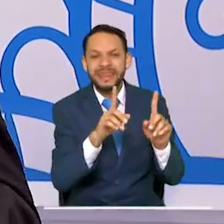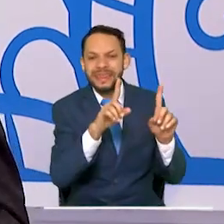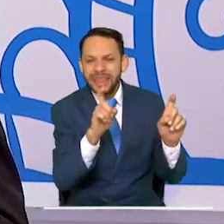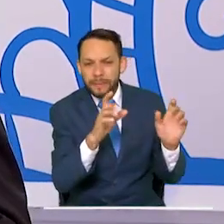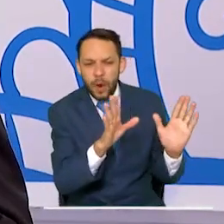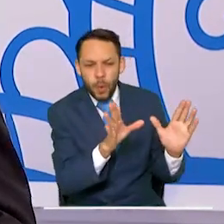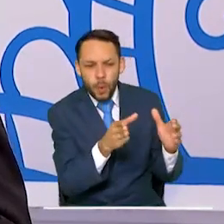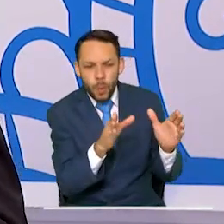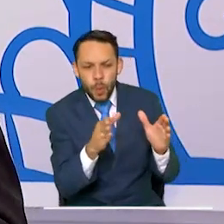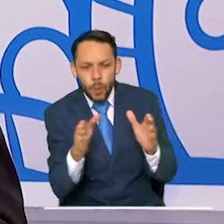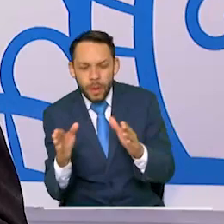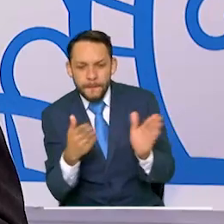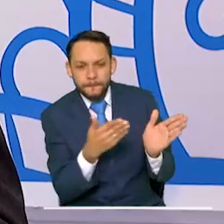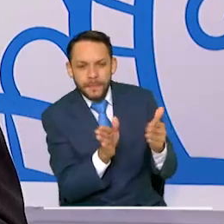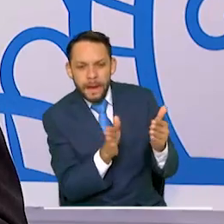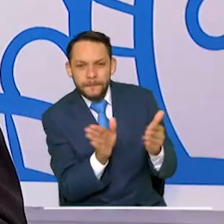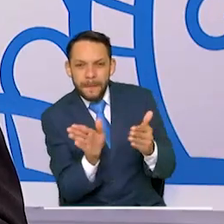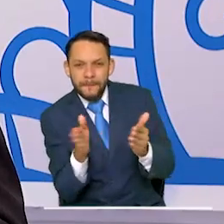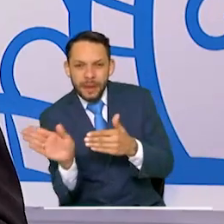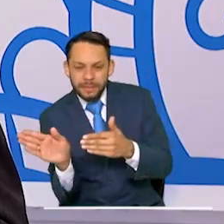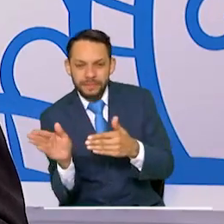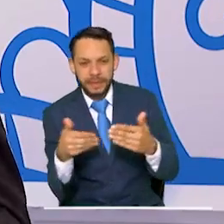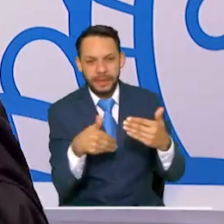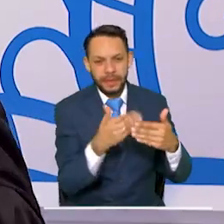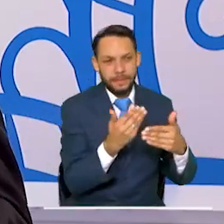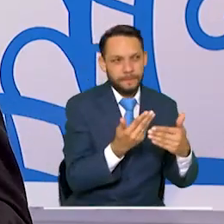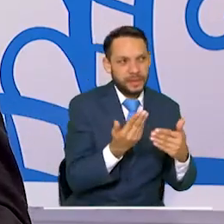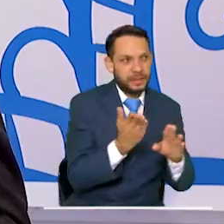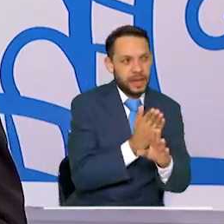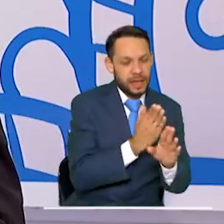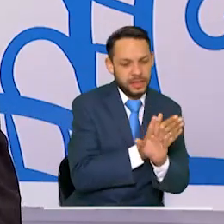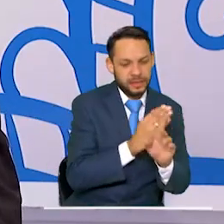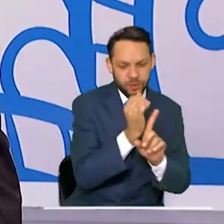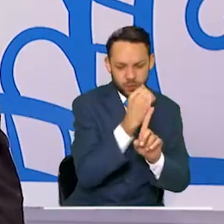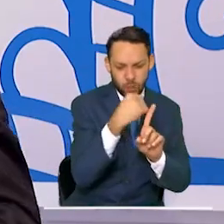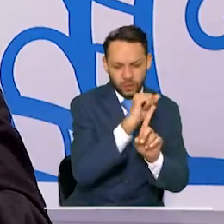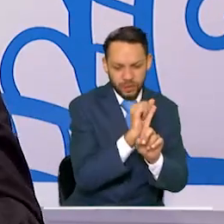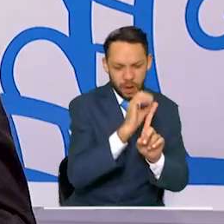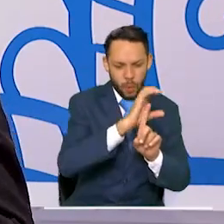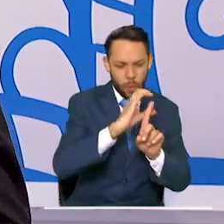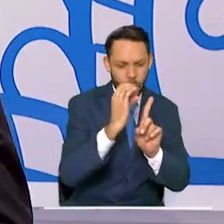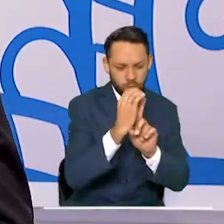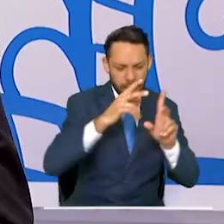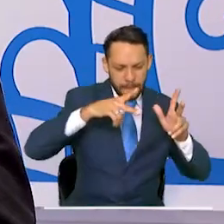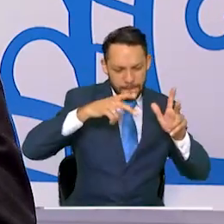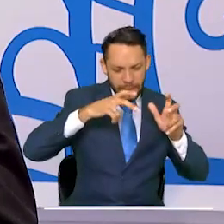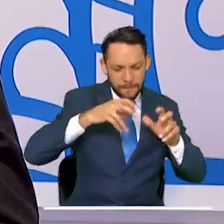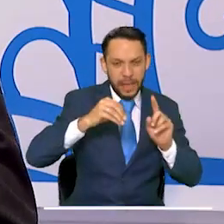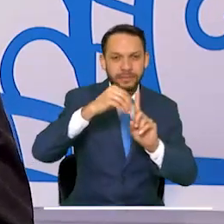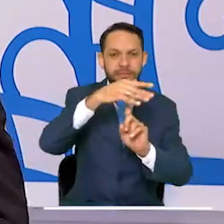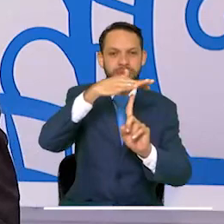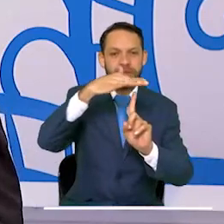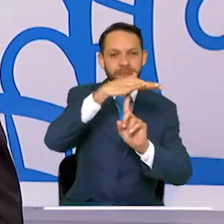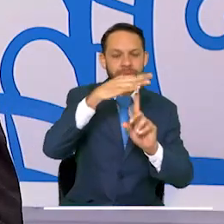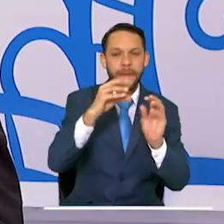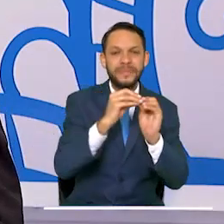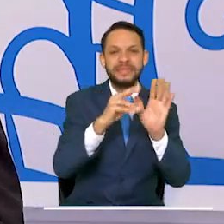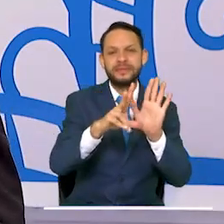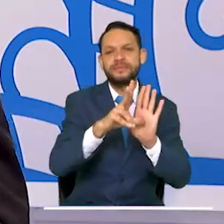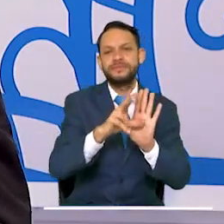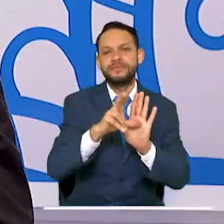iniciando con un módulo muy desde el campo sociocultural, en contexto, y vamos a